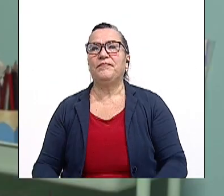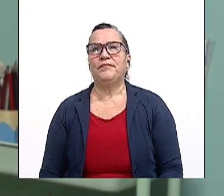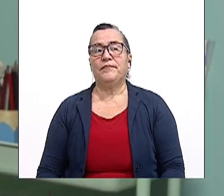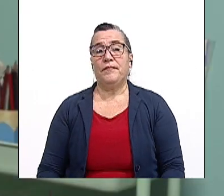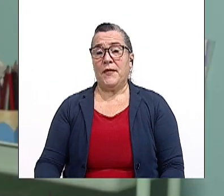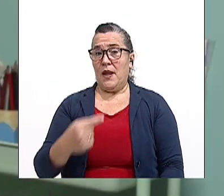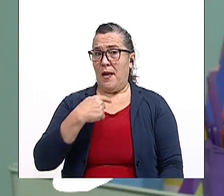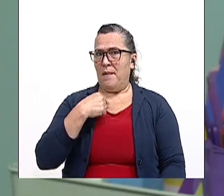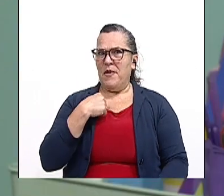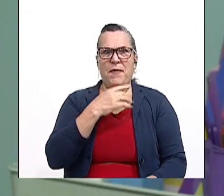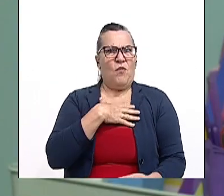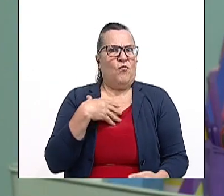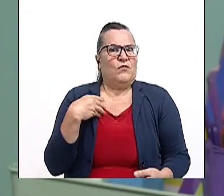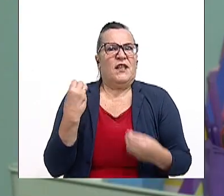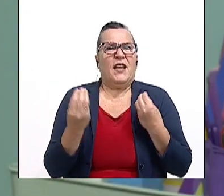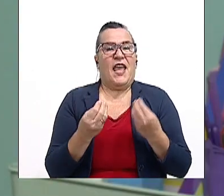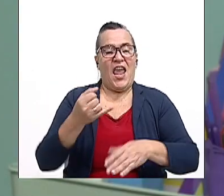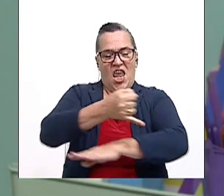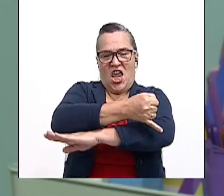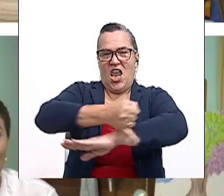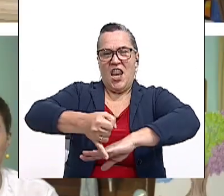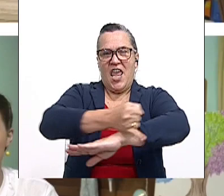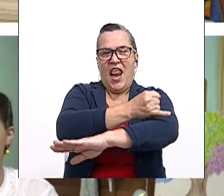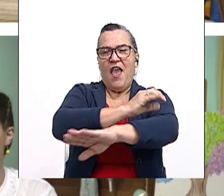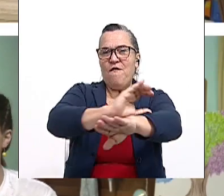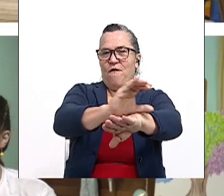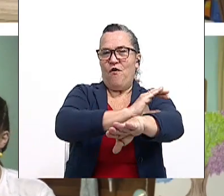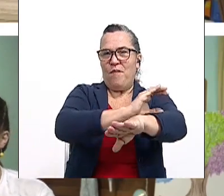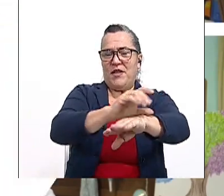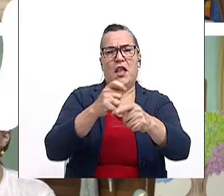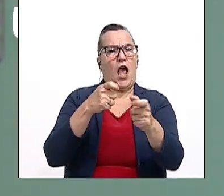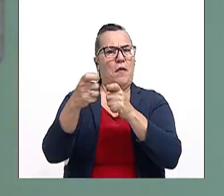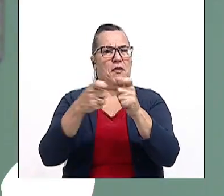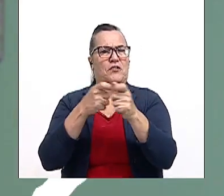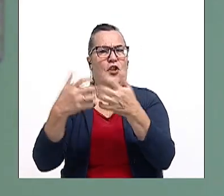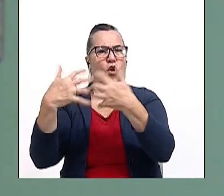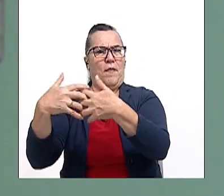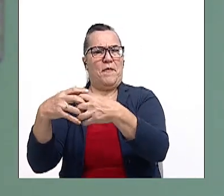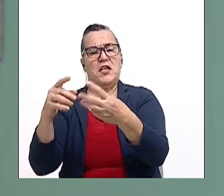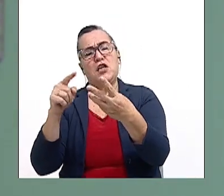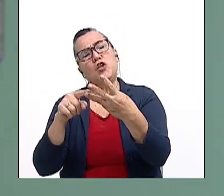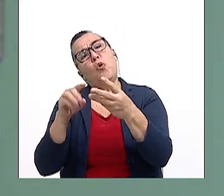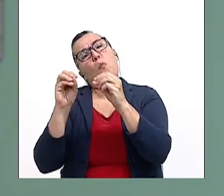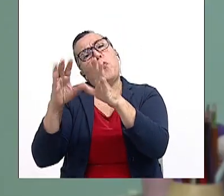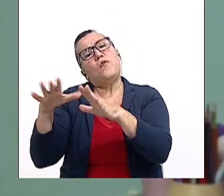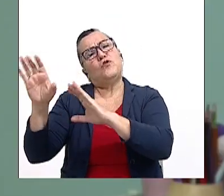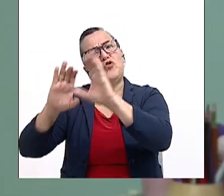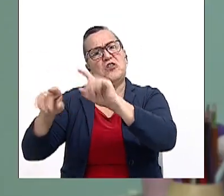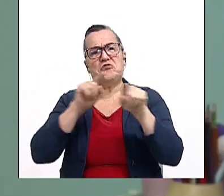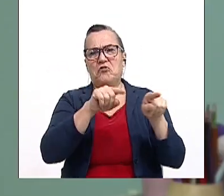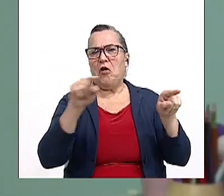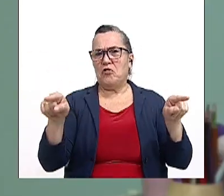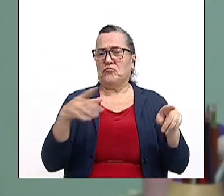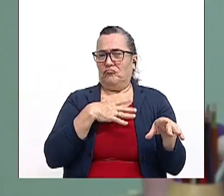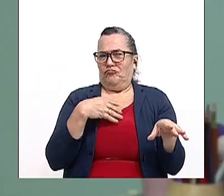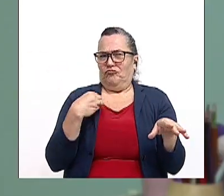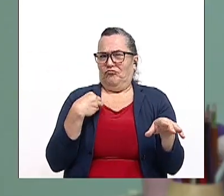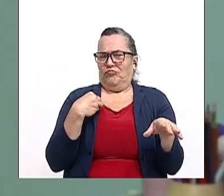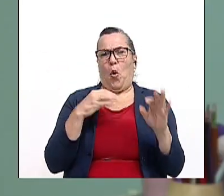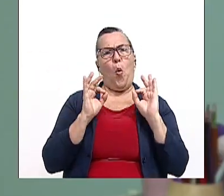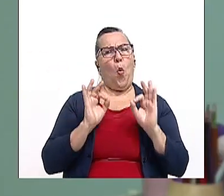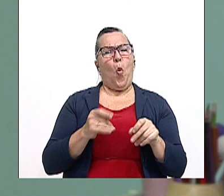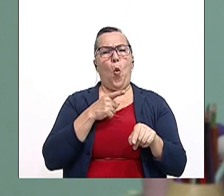A mí me gustaría ser ingeniera en informática, administradora de empresas o profesora de ciencias. ¡Qué